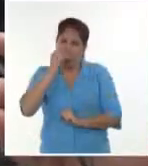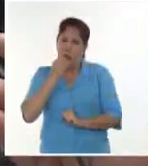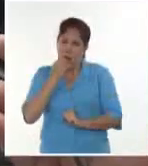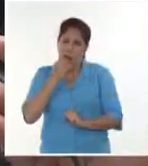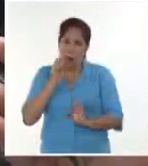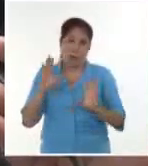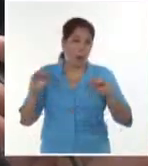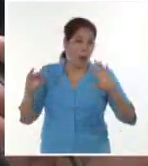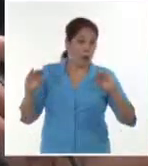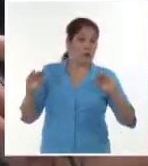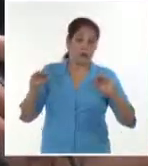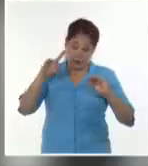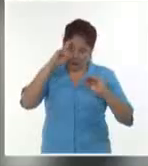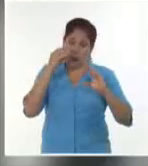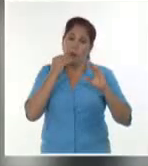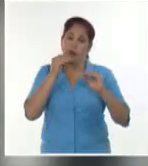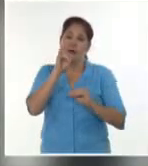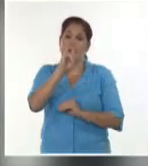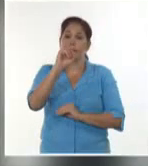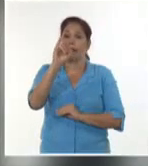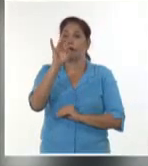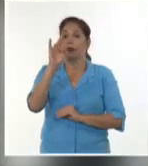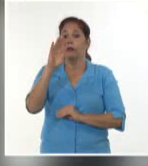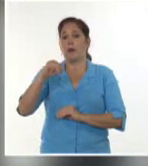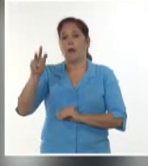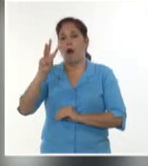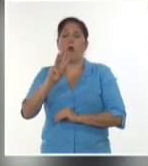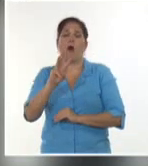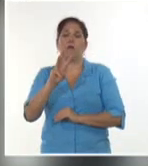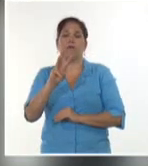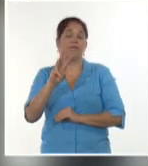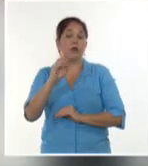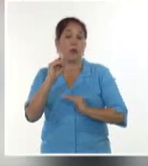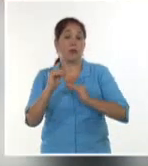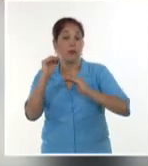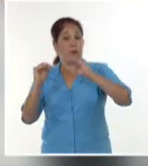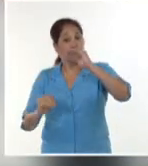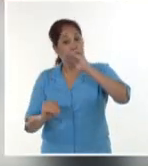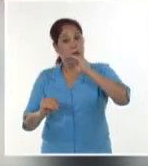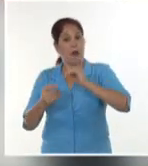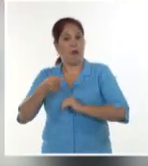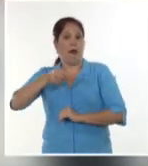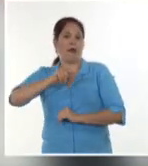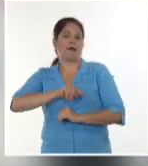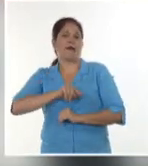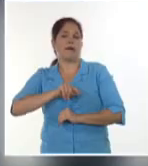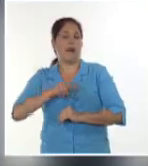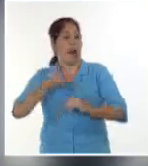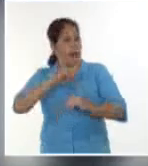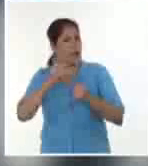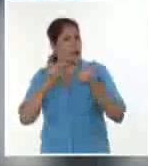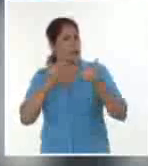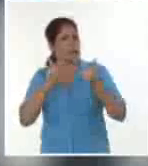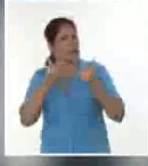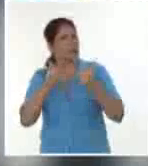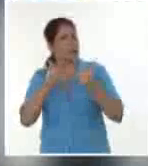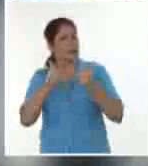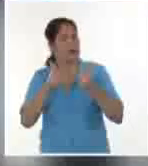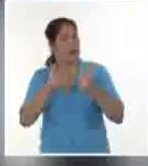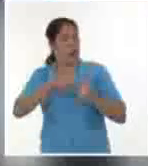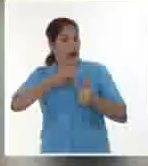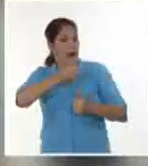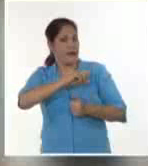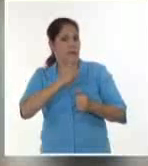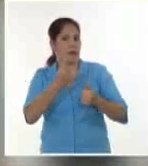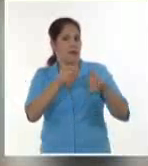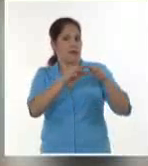una afectación de 615 megawatts, que va a ser inferior a la del día de ayer, porque bueno, vamos a tener las tres unidades que te explicaba que